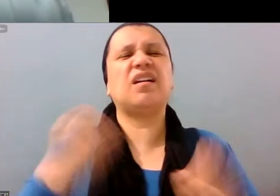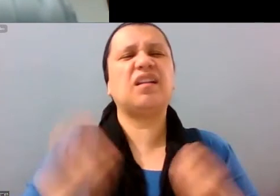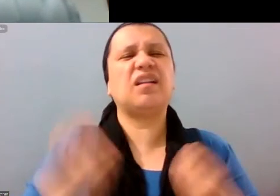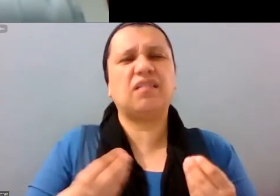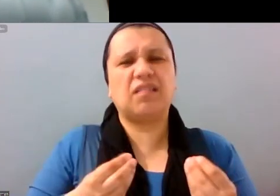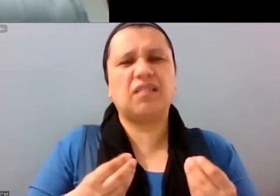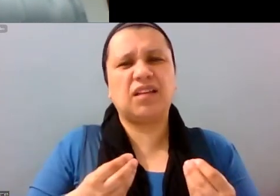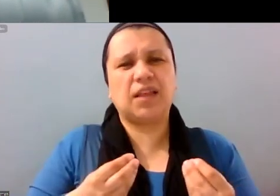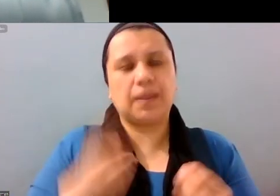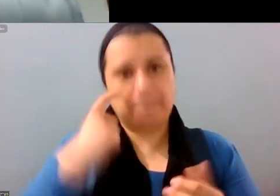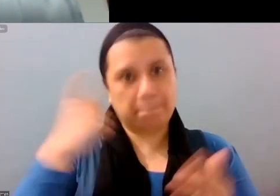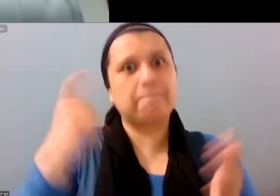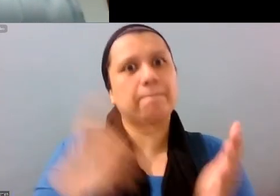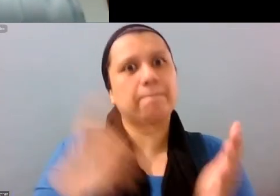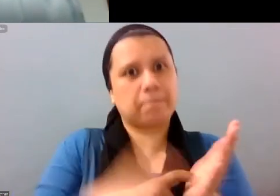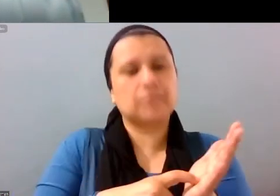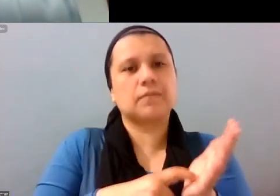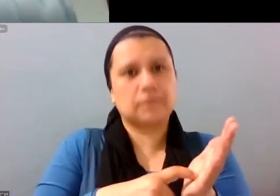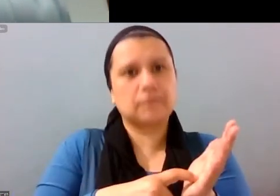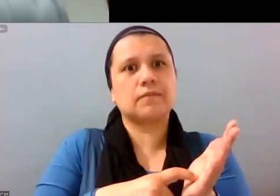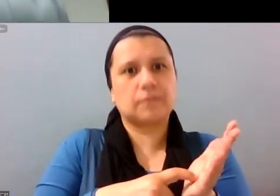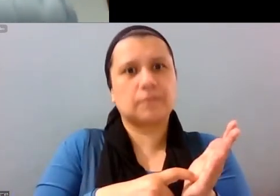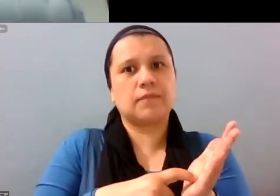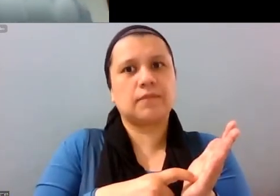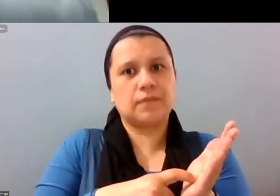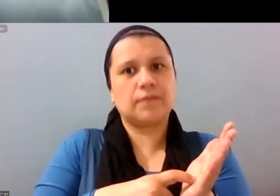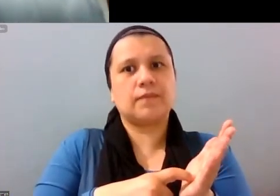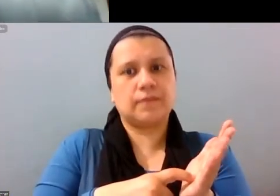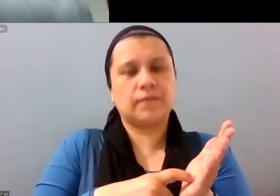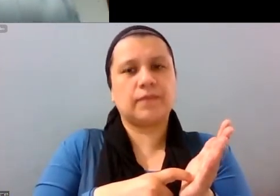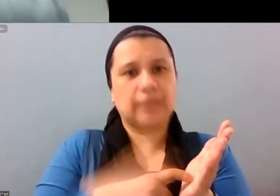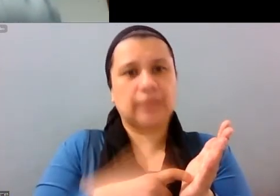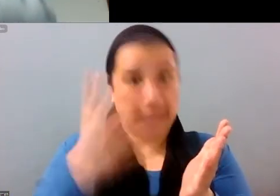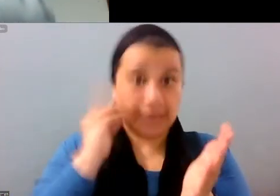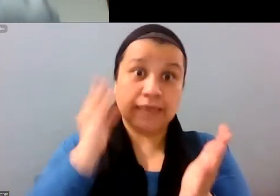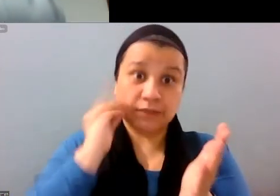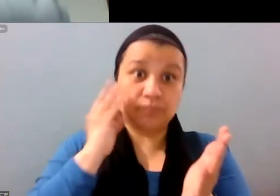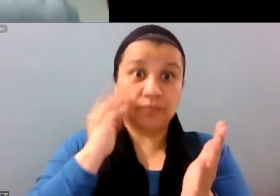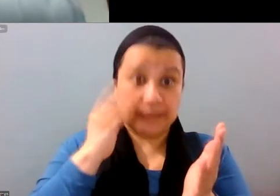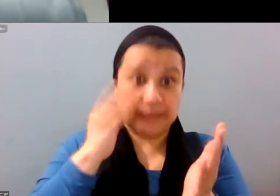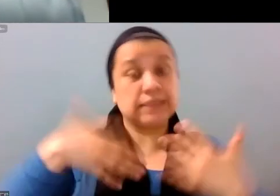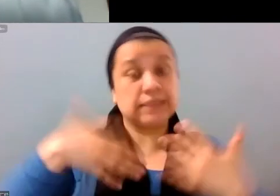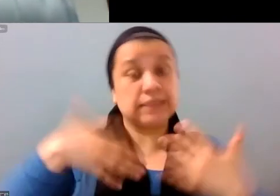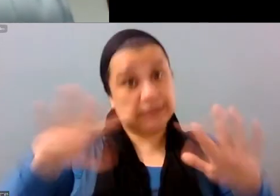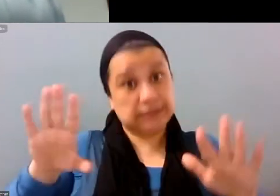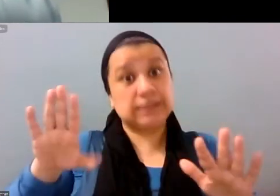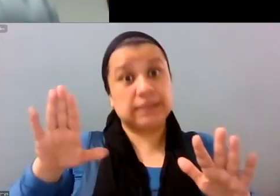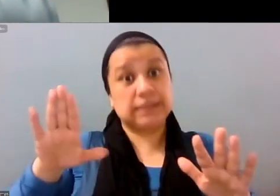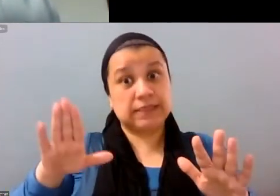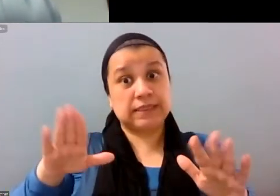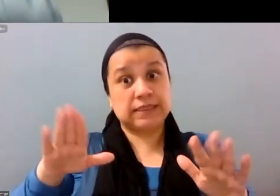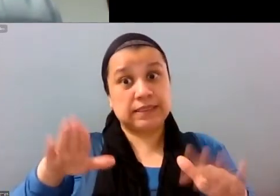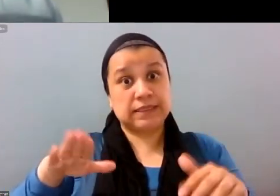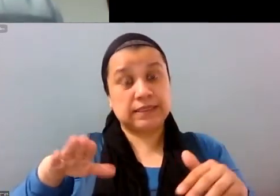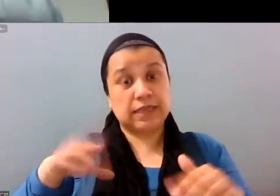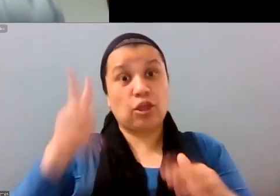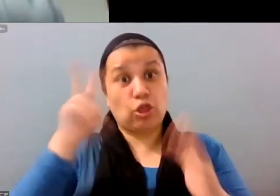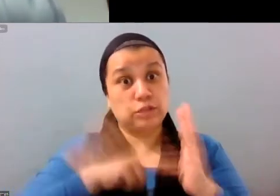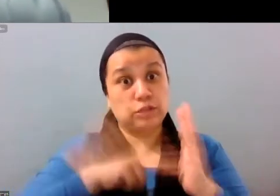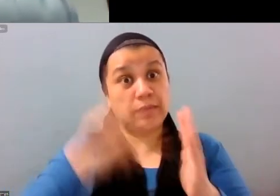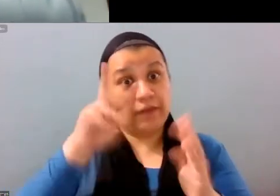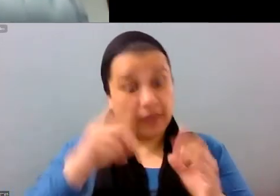verificarlo con solo con todas las experiencias y lecciones que se han dado en el año 2020 y donde algunas